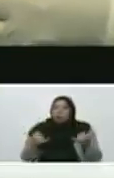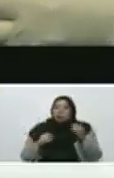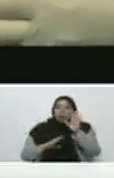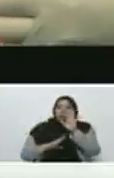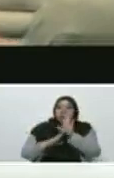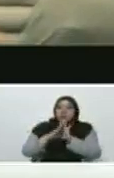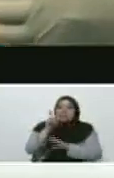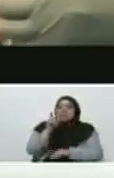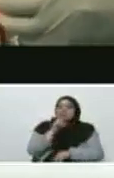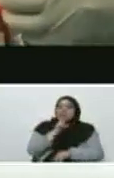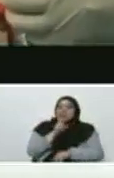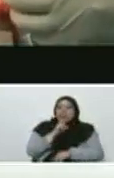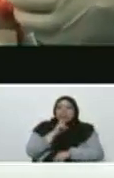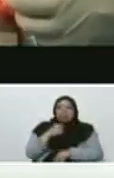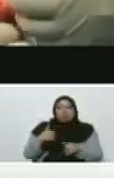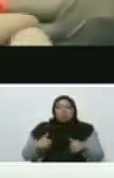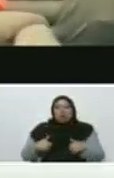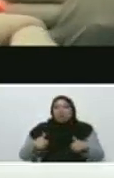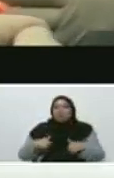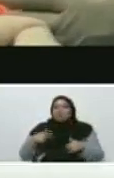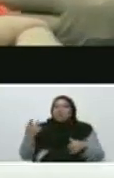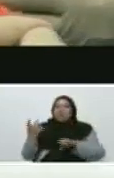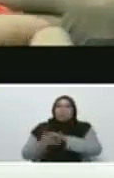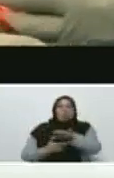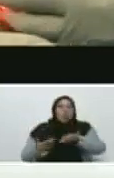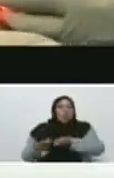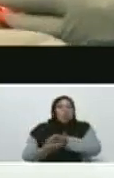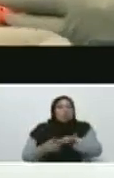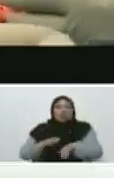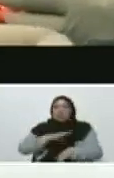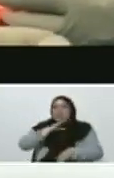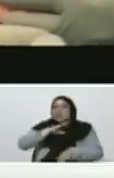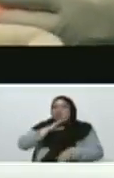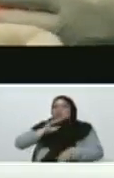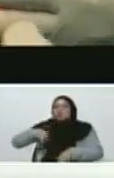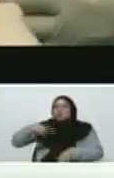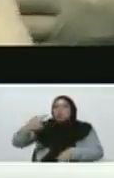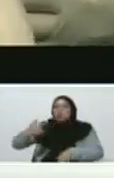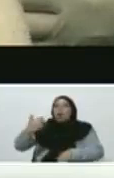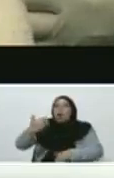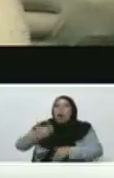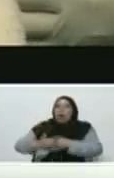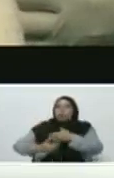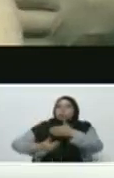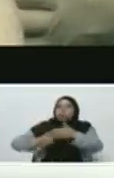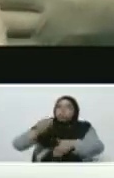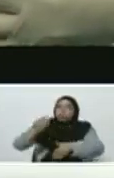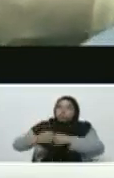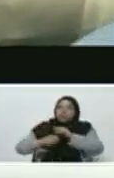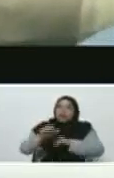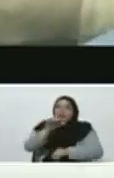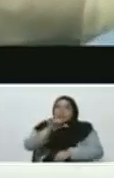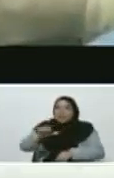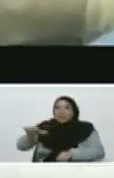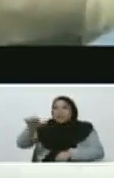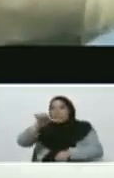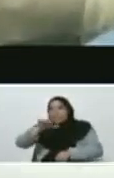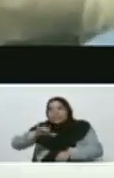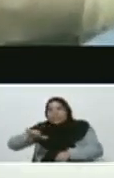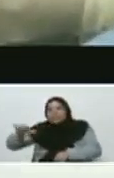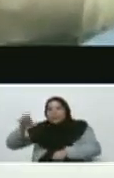fase aguda, no ha habido efectos secundarios ni adversos. Y le seguimos una evolución semanal y el paciente